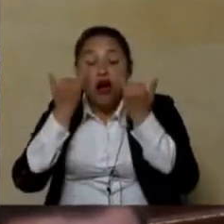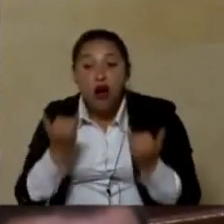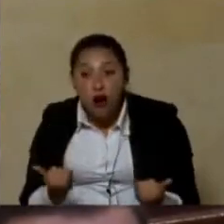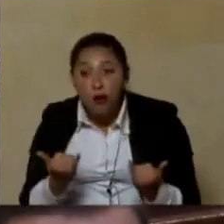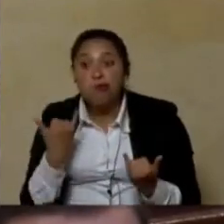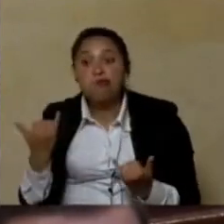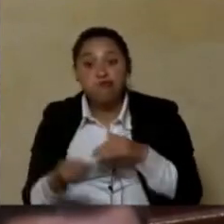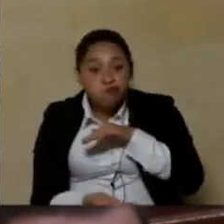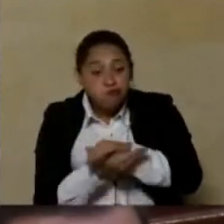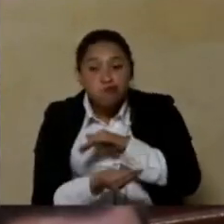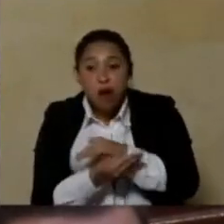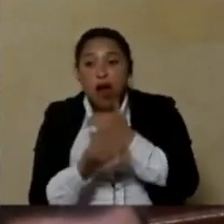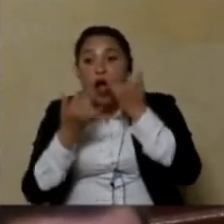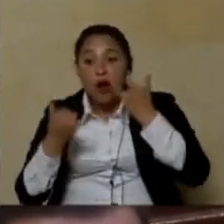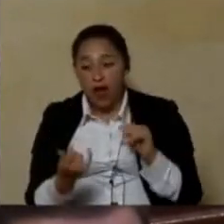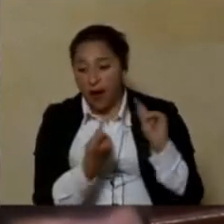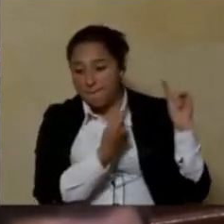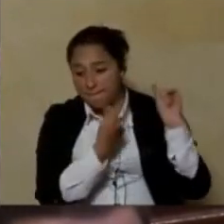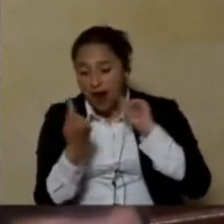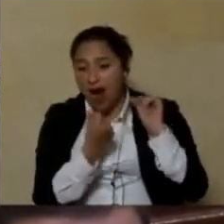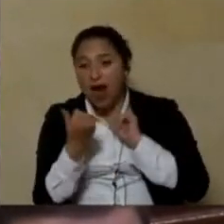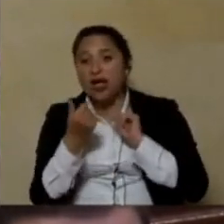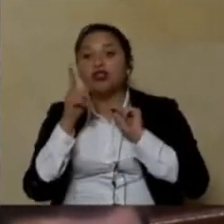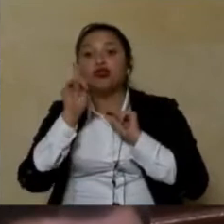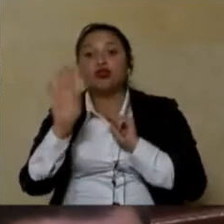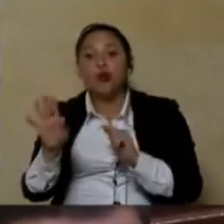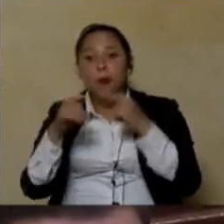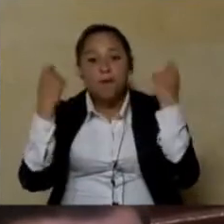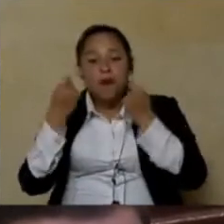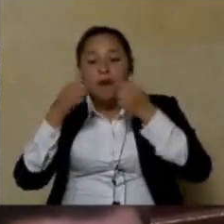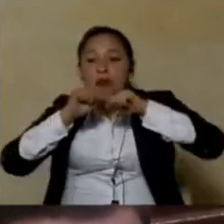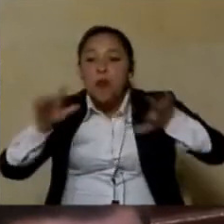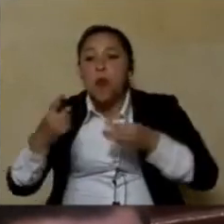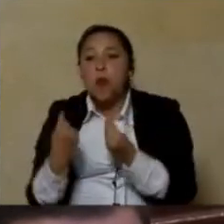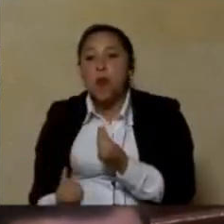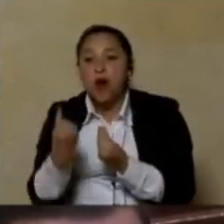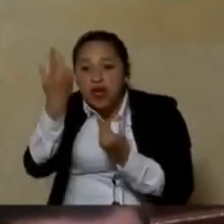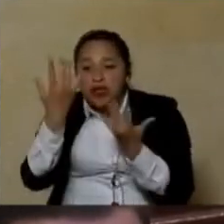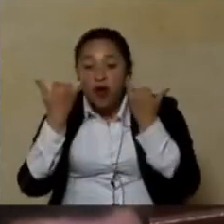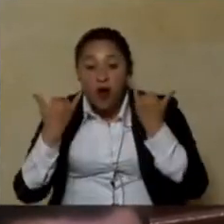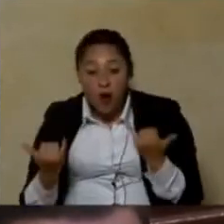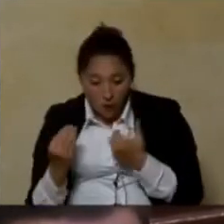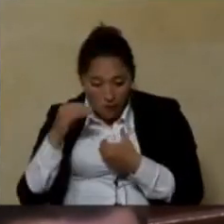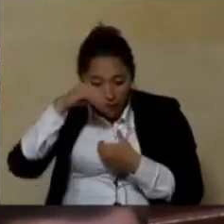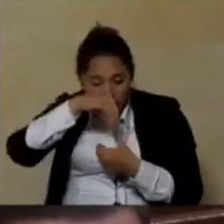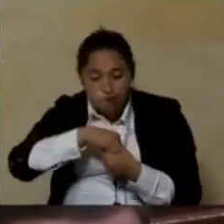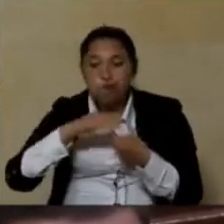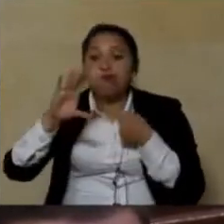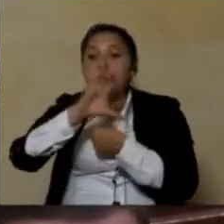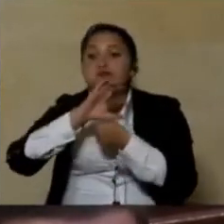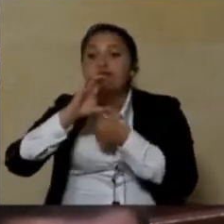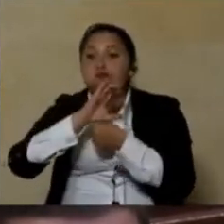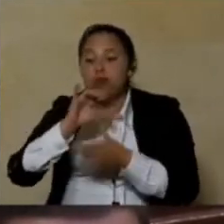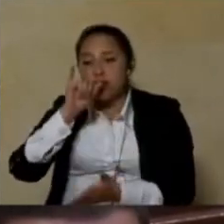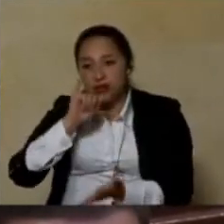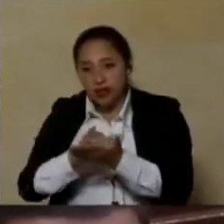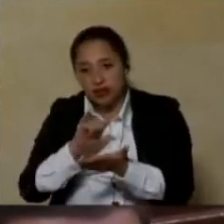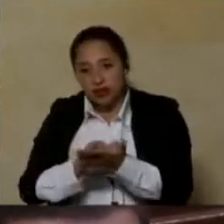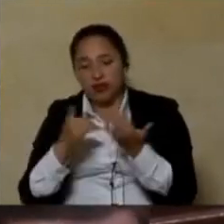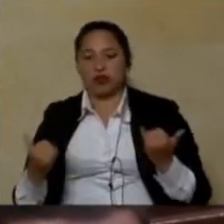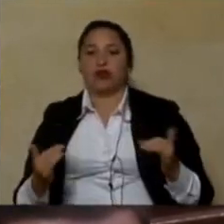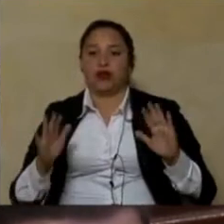narcotraficantes están financiando campañas políticas. Hoy los narcotraficantes están metidos en nuestras ciudades. Por eso,